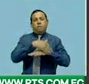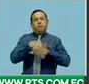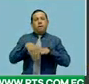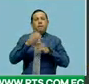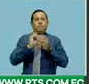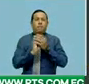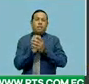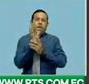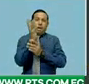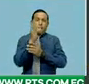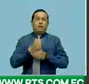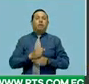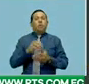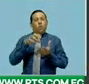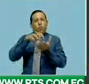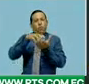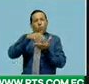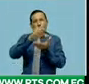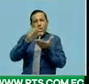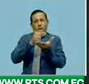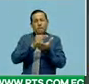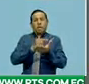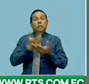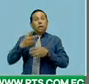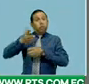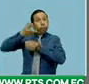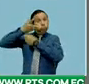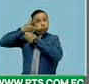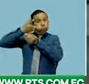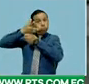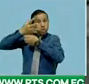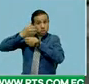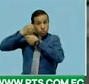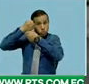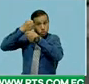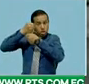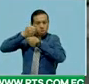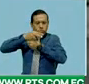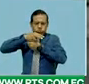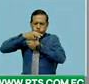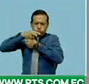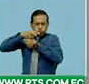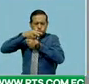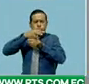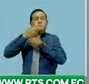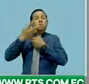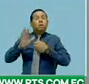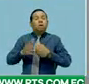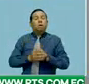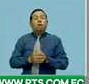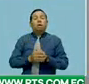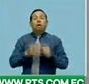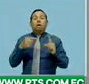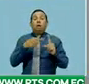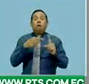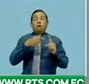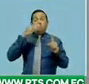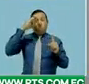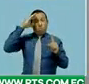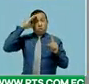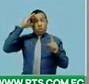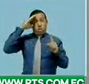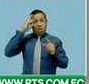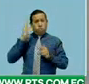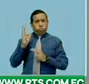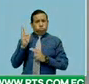de Fátima, provincia del Guayas, y fue captado por las cámaras de seguridad del establecimiento. Realmente al guardia lo cogieron